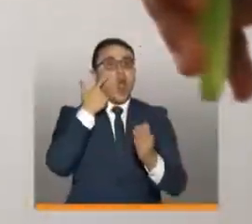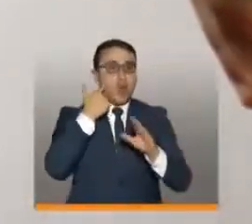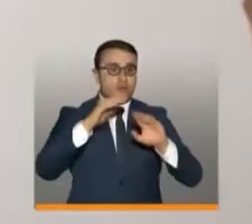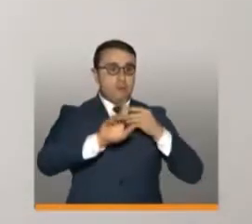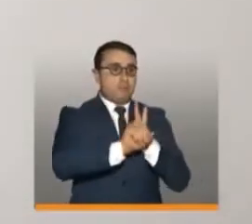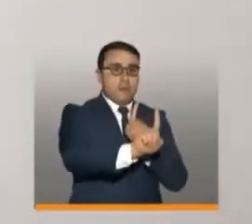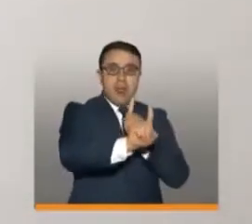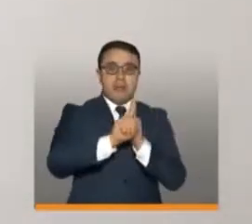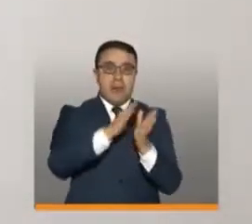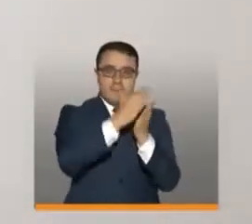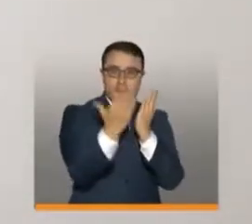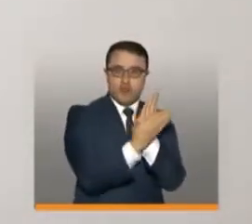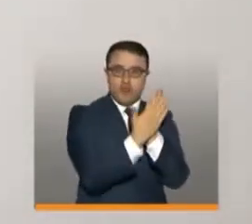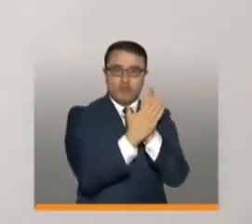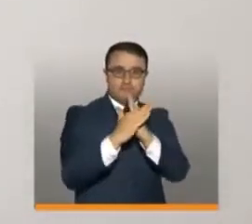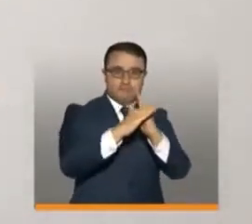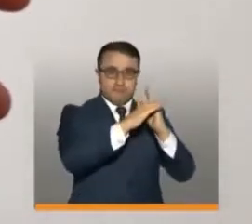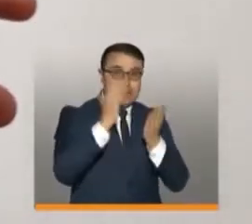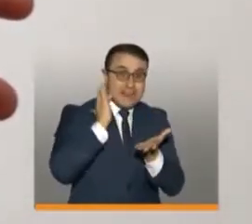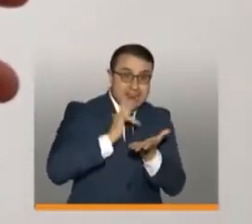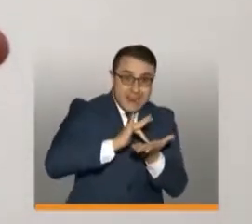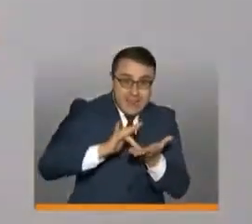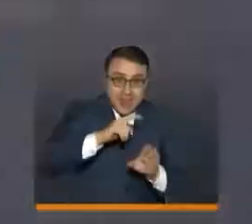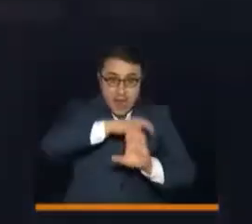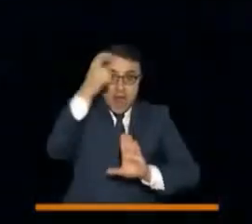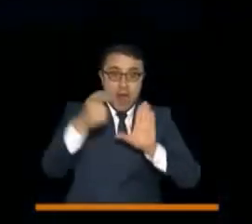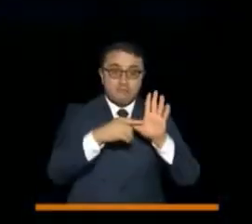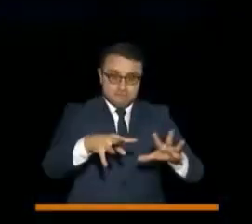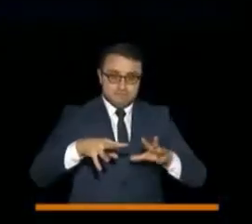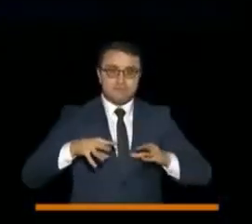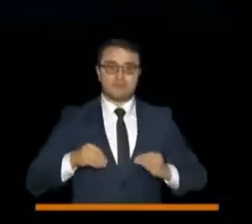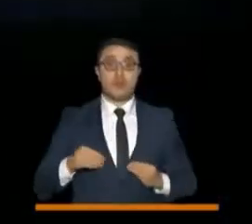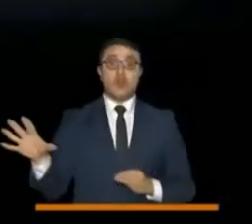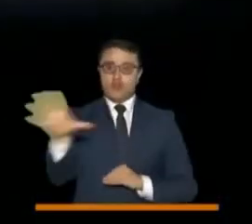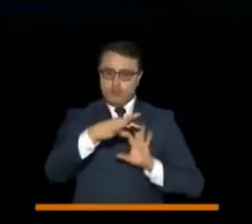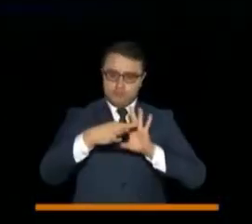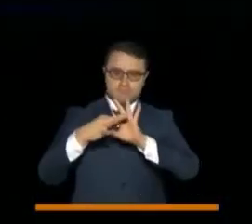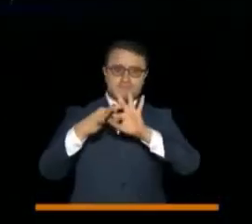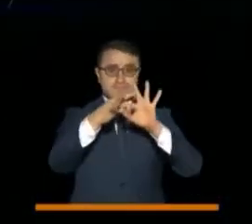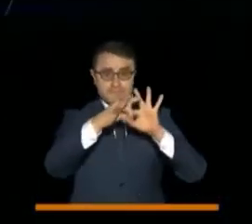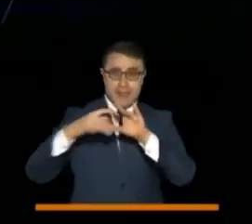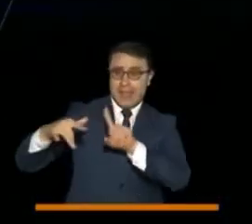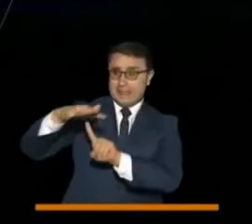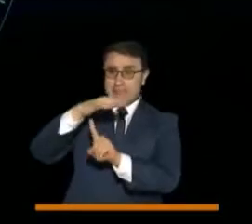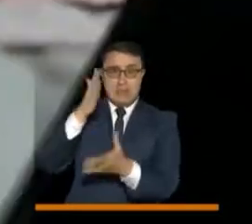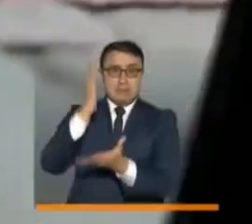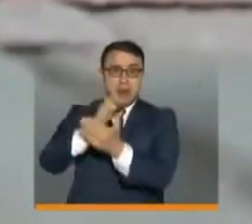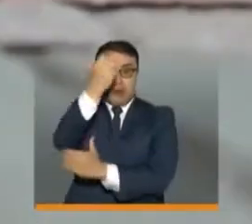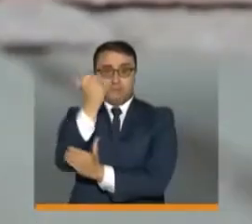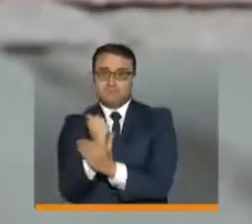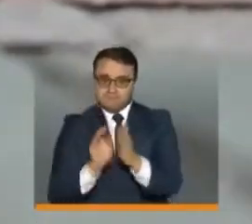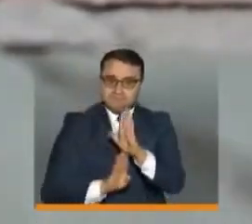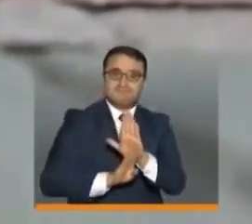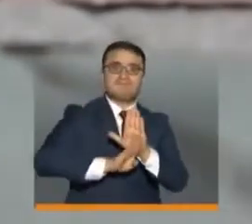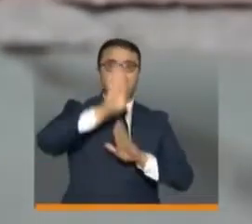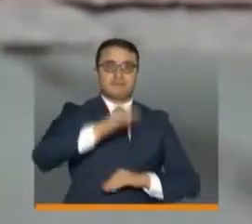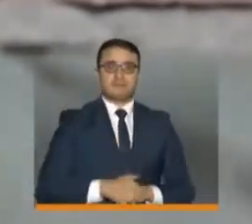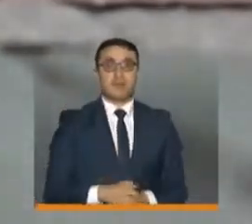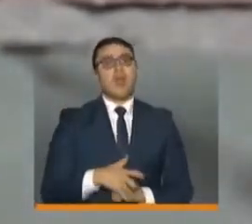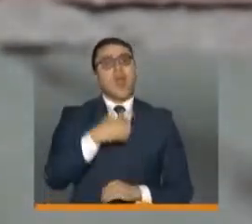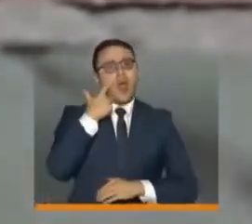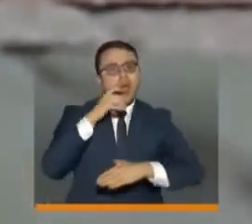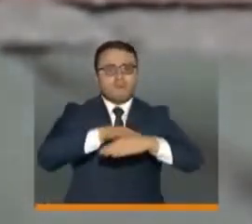doquier y de cualquier manera, ahora el virus lo puedes controlar simplemente siendo responsable, es decir, lavándote las manos,